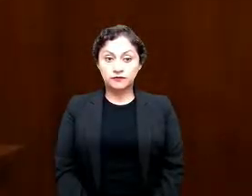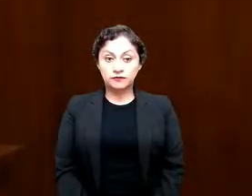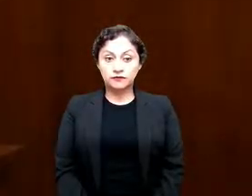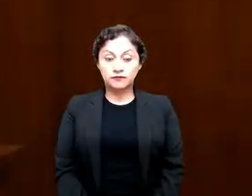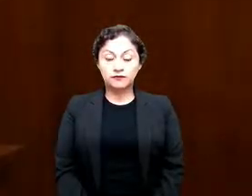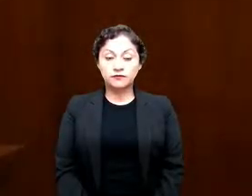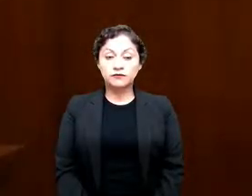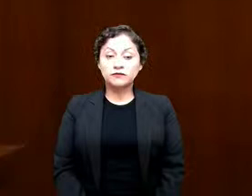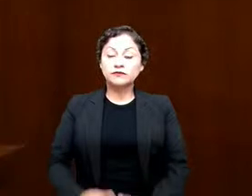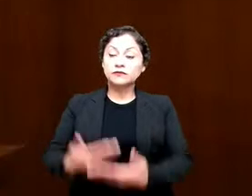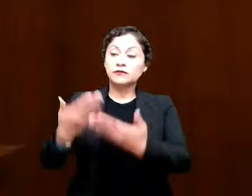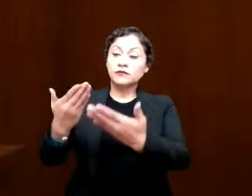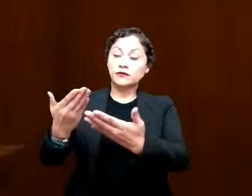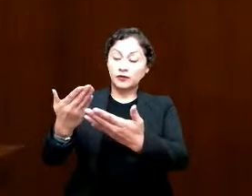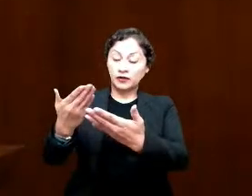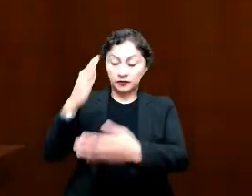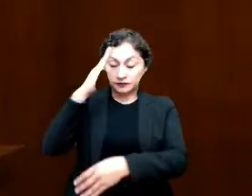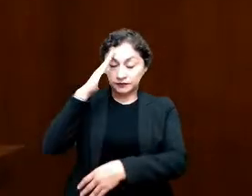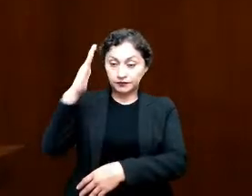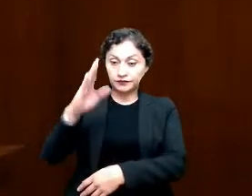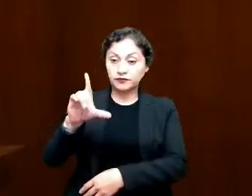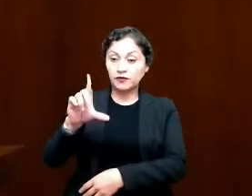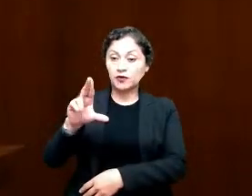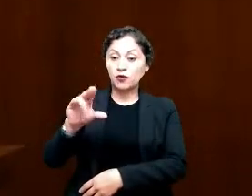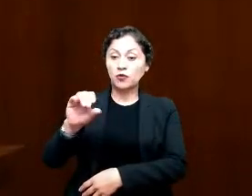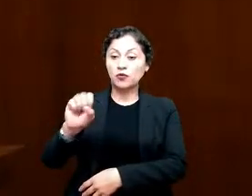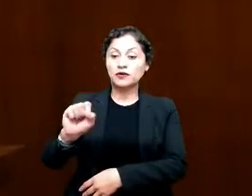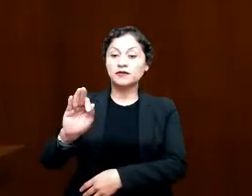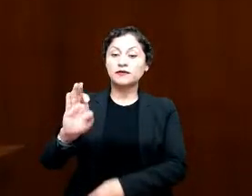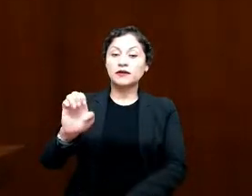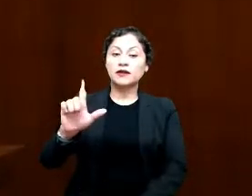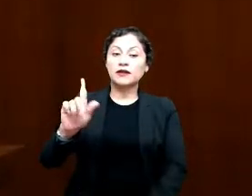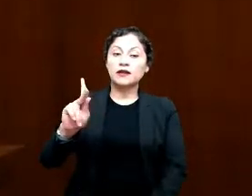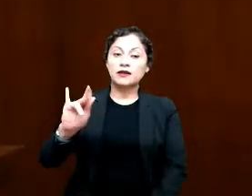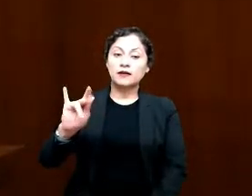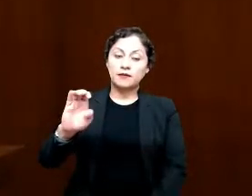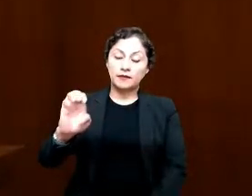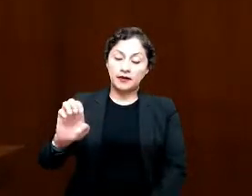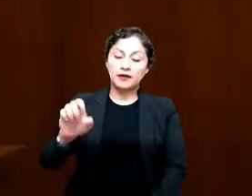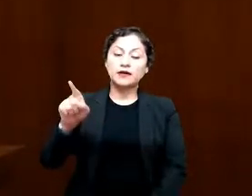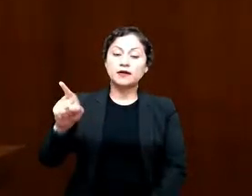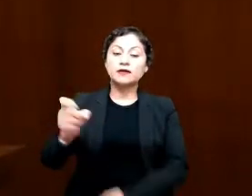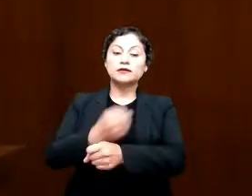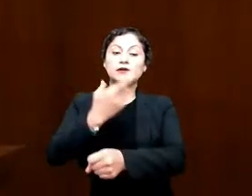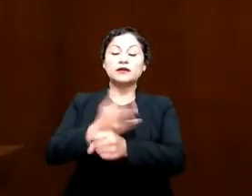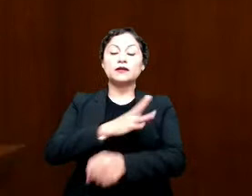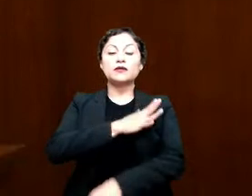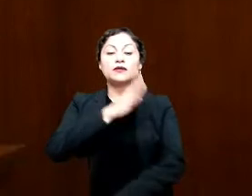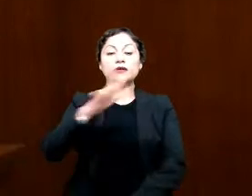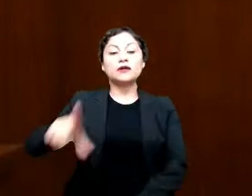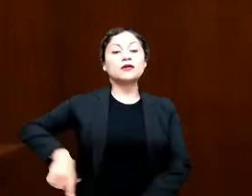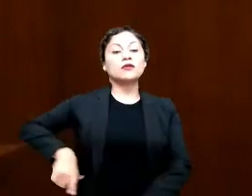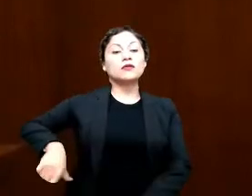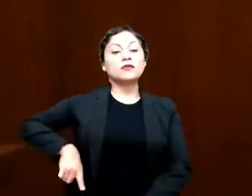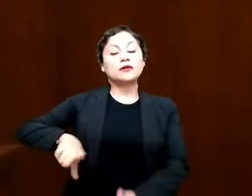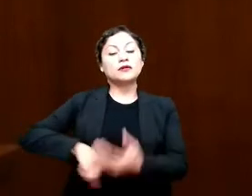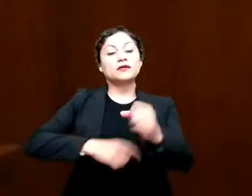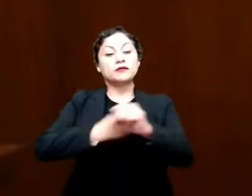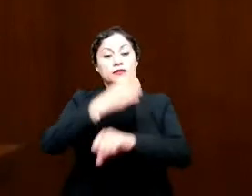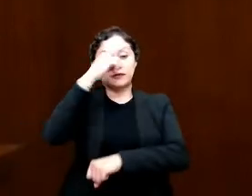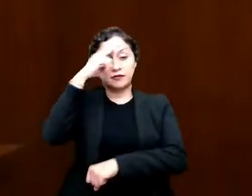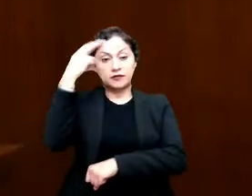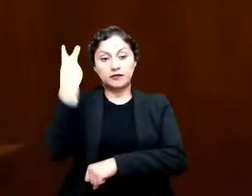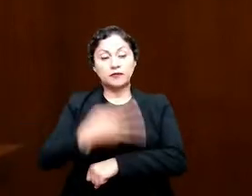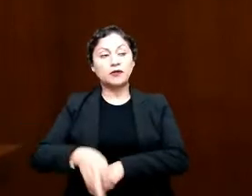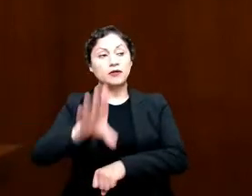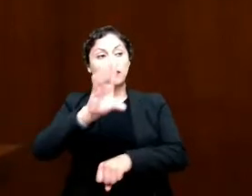Señor Luis Felipe Puente Espinosa, Secretario General del Gobierno del Estado de México, con la